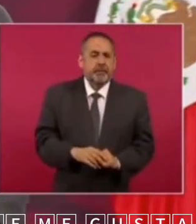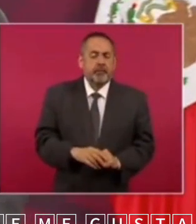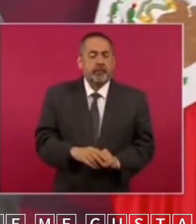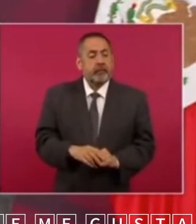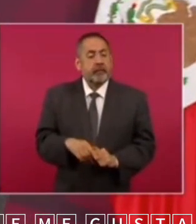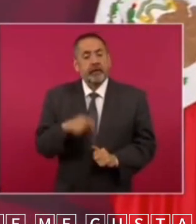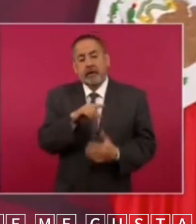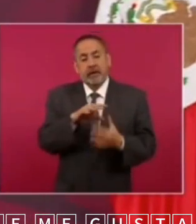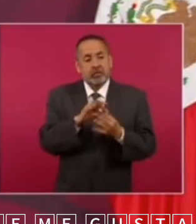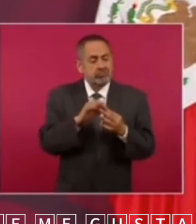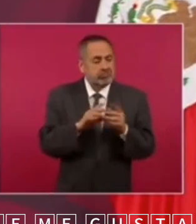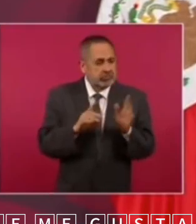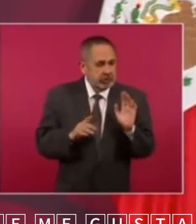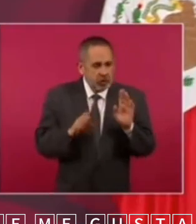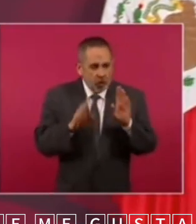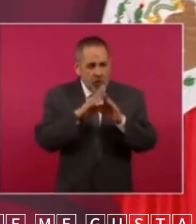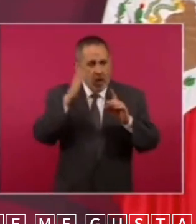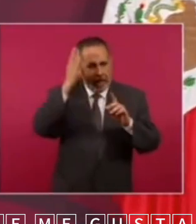funcionaba